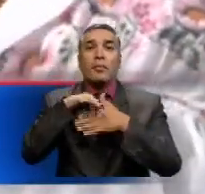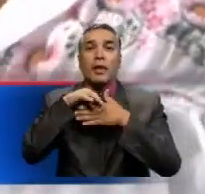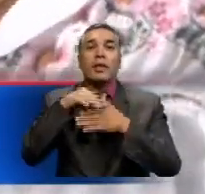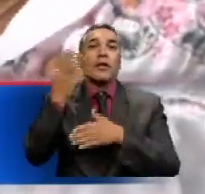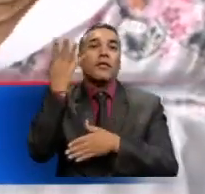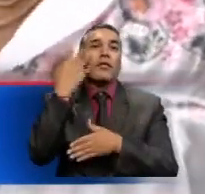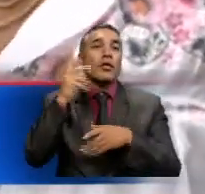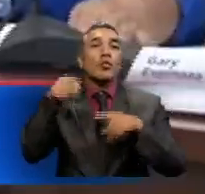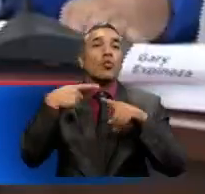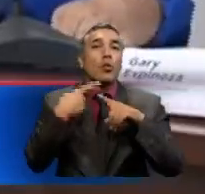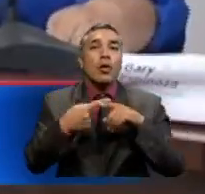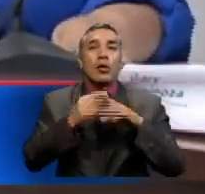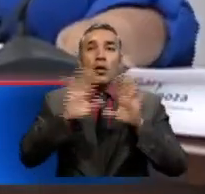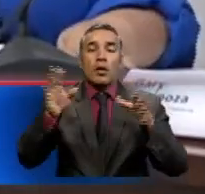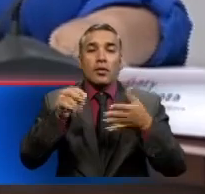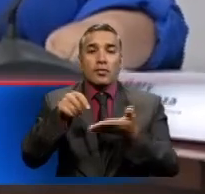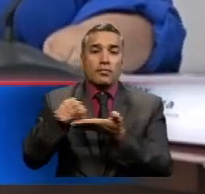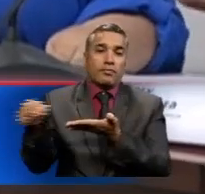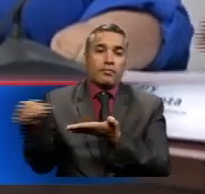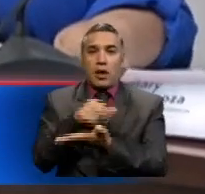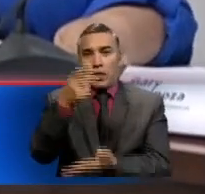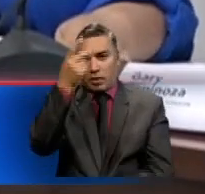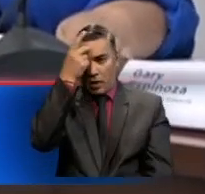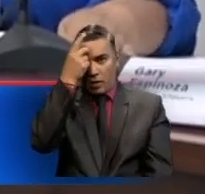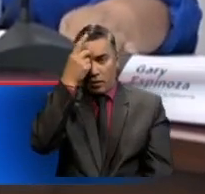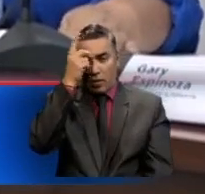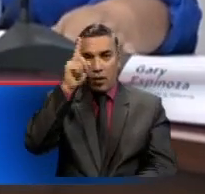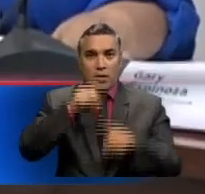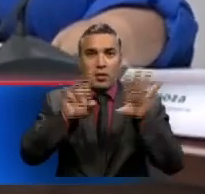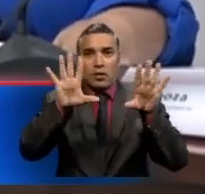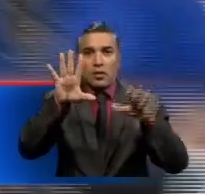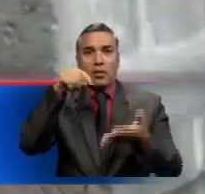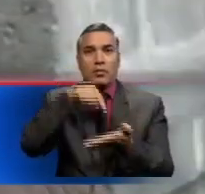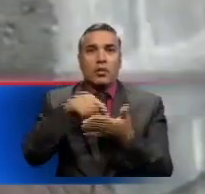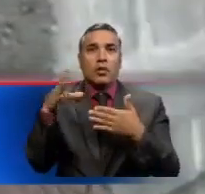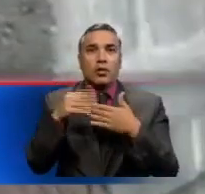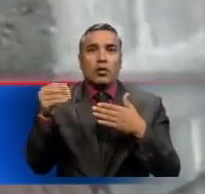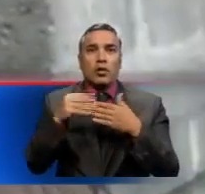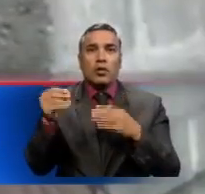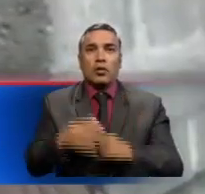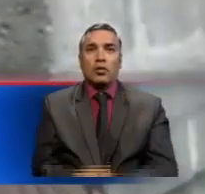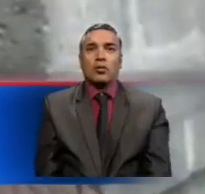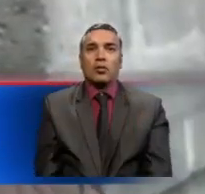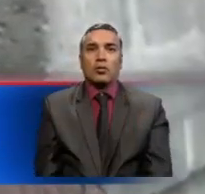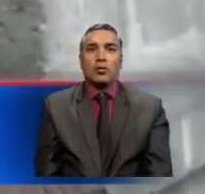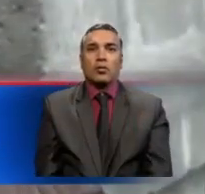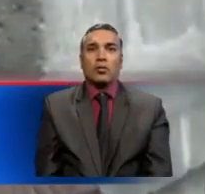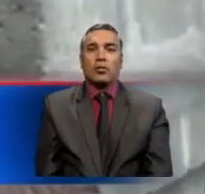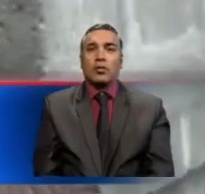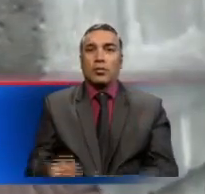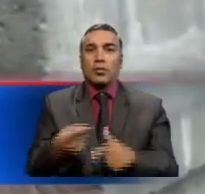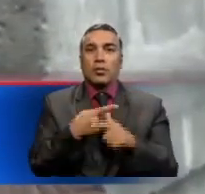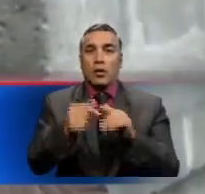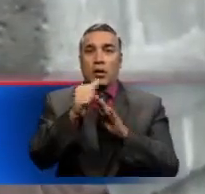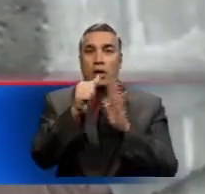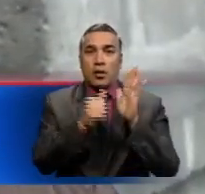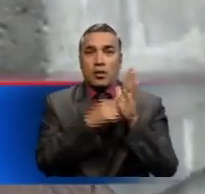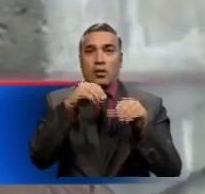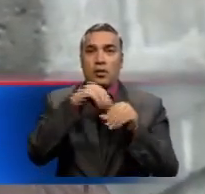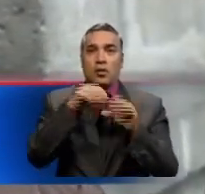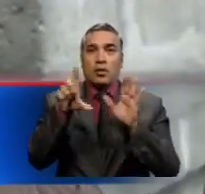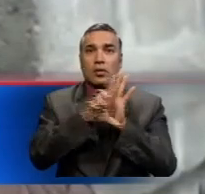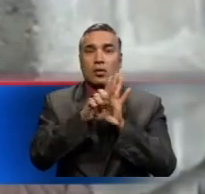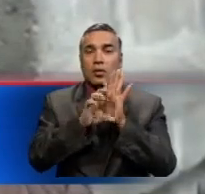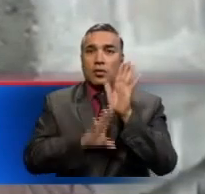fecha tentativa para decretar la condonación de deudas de hasta 10 mil dólares. Que recoge, digamos, el artículo pertinente de la Ley de